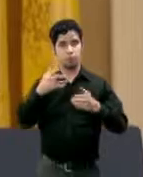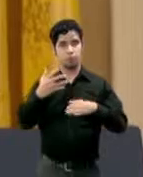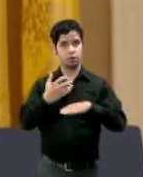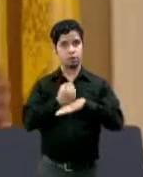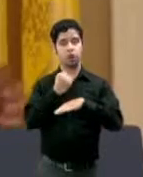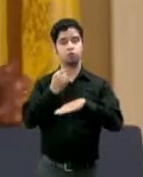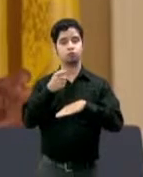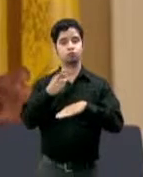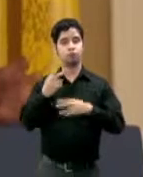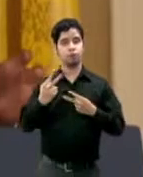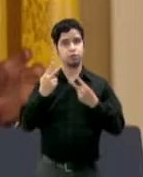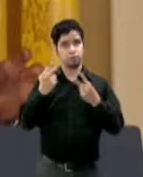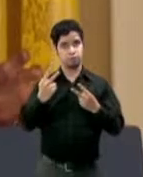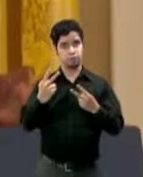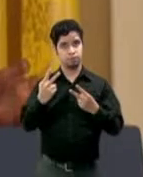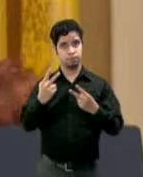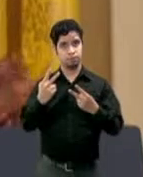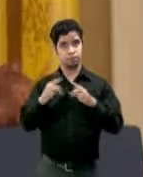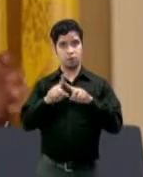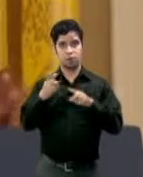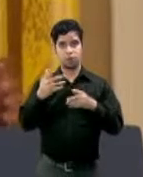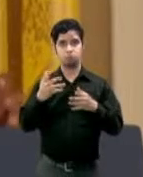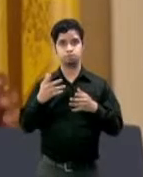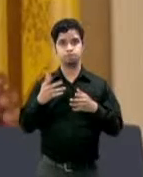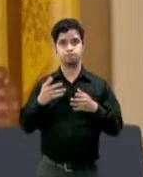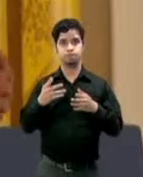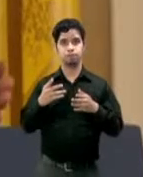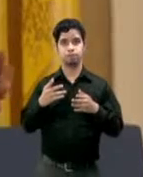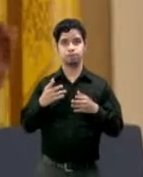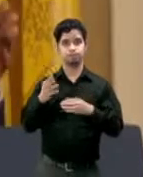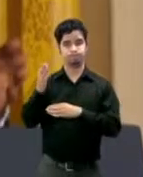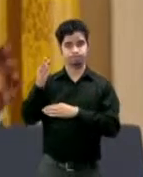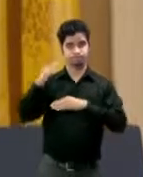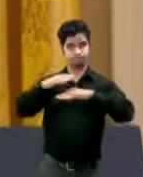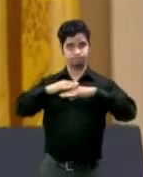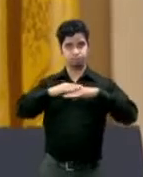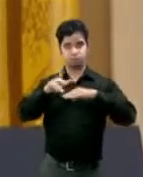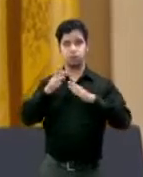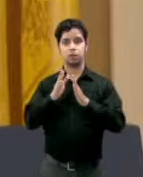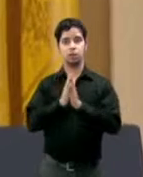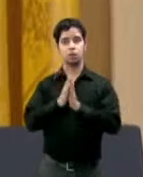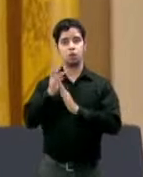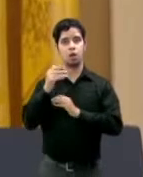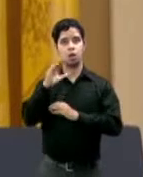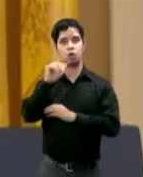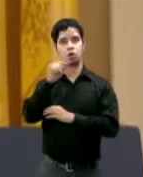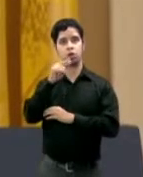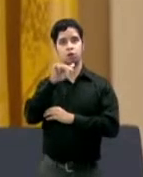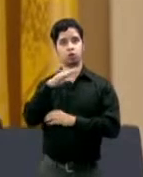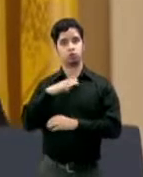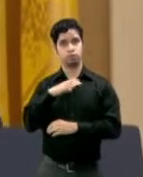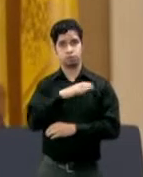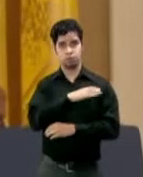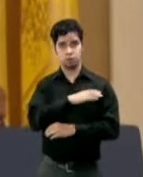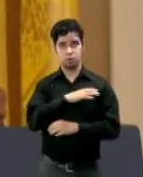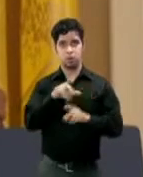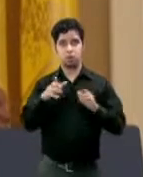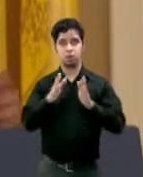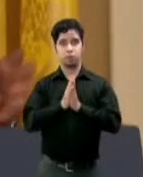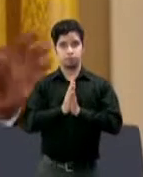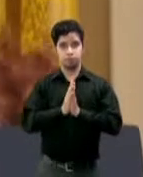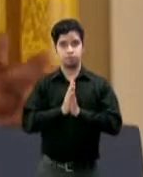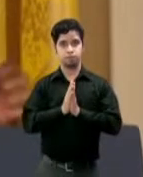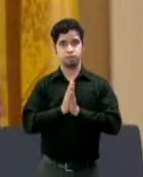para remover y también renovar allí su llamado al Congreso y pedir que aprueben 6.000 millones de dólares